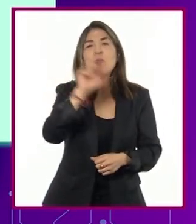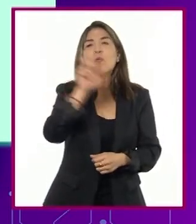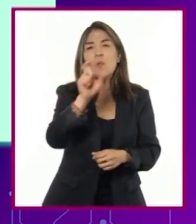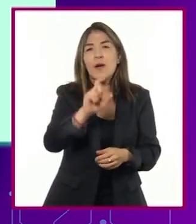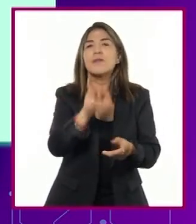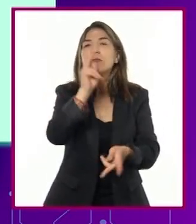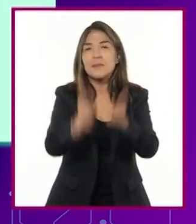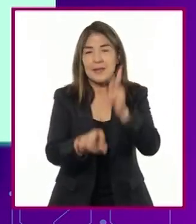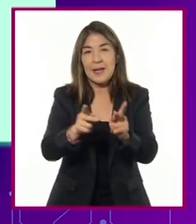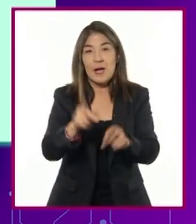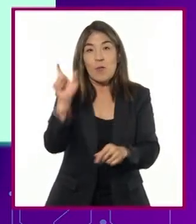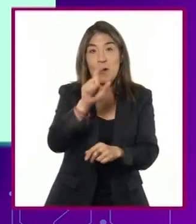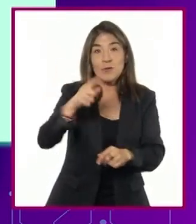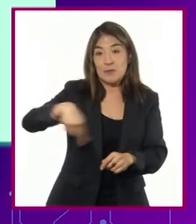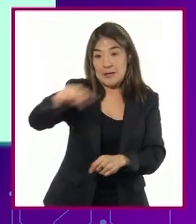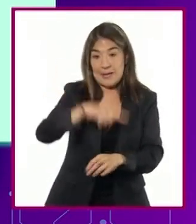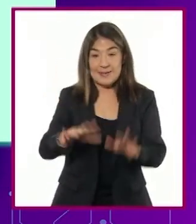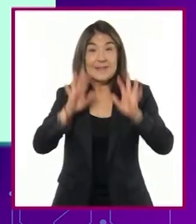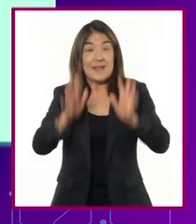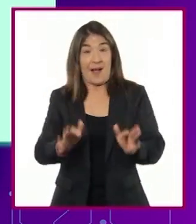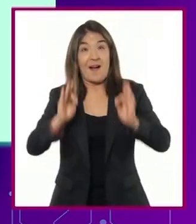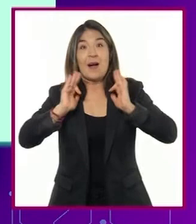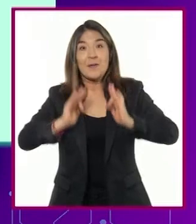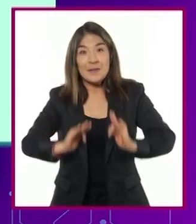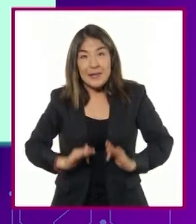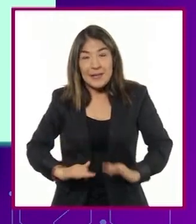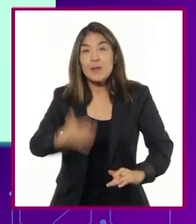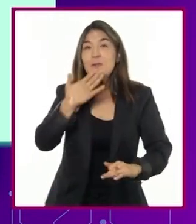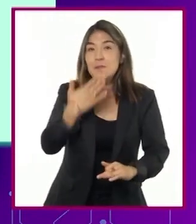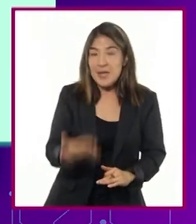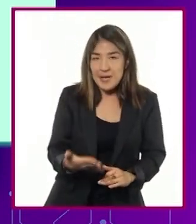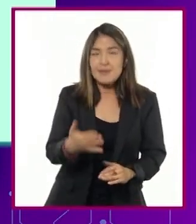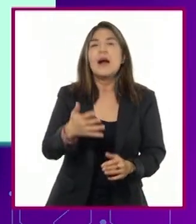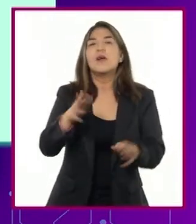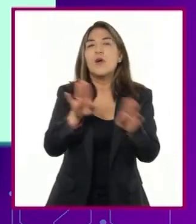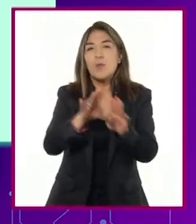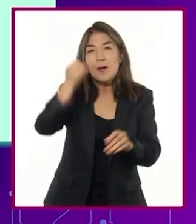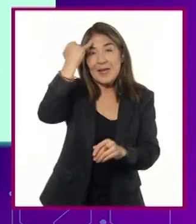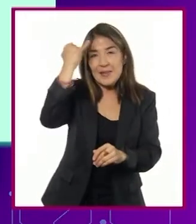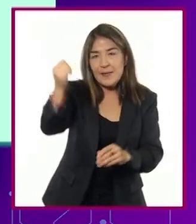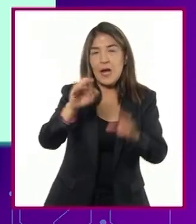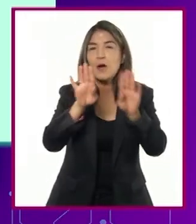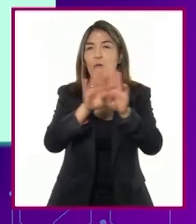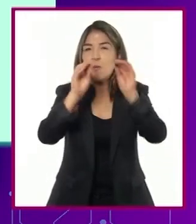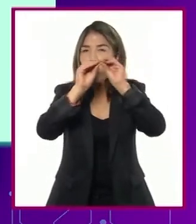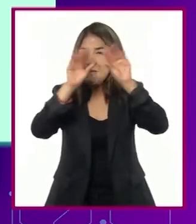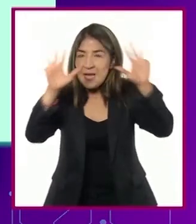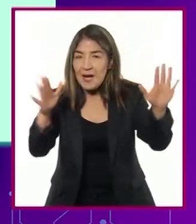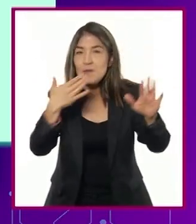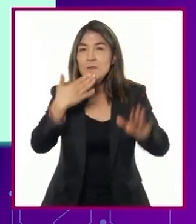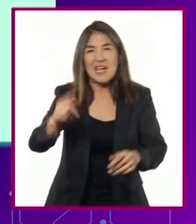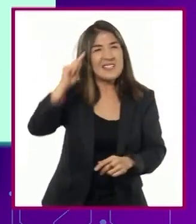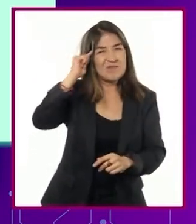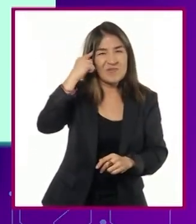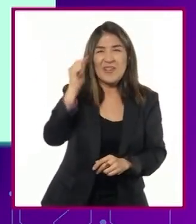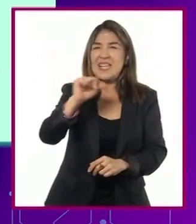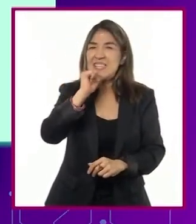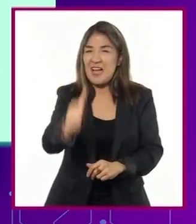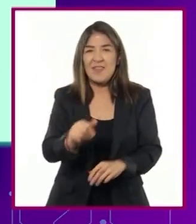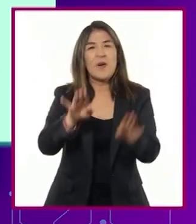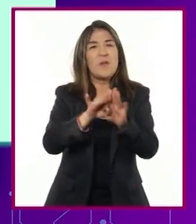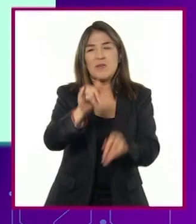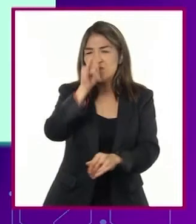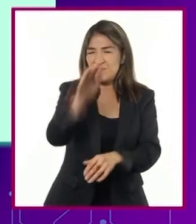está tranquilo y con las ideas claras, sin gritos ni enojo. También hay que